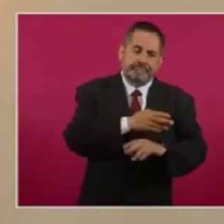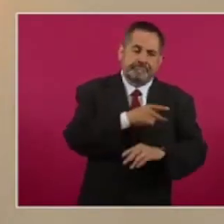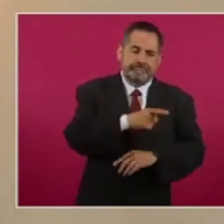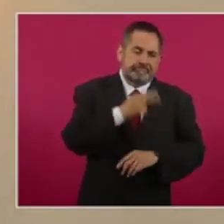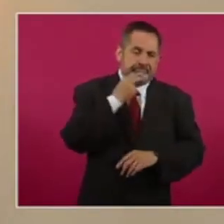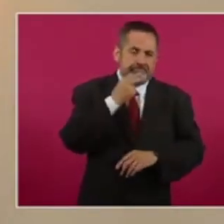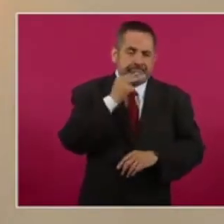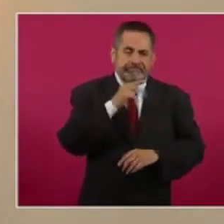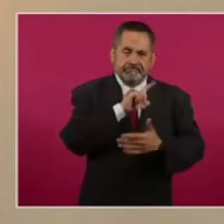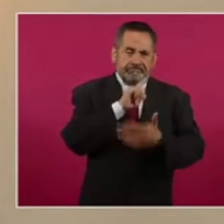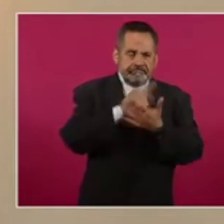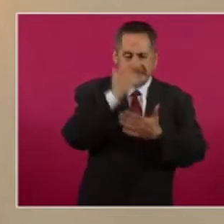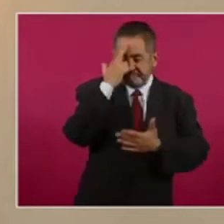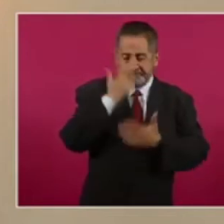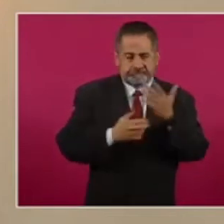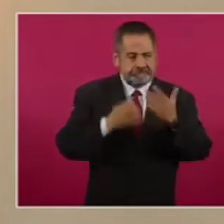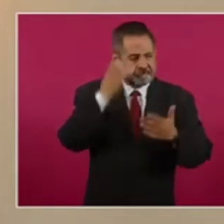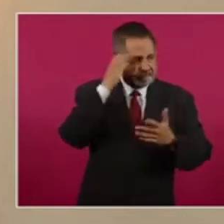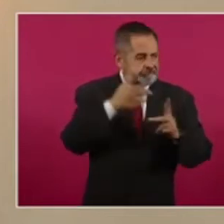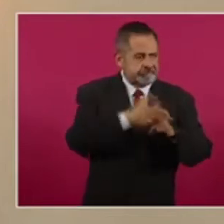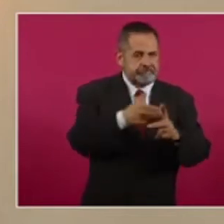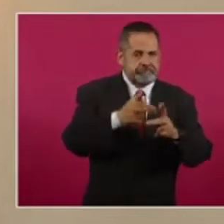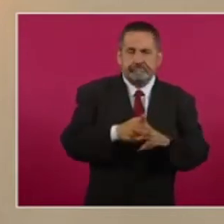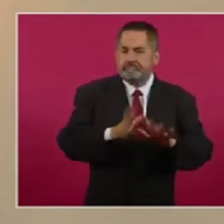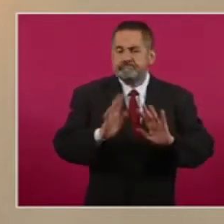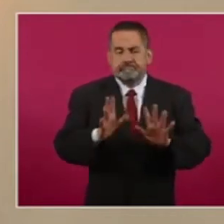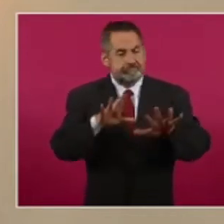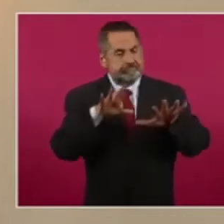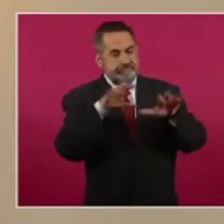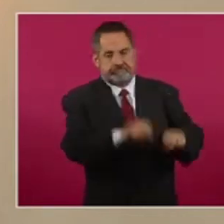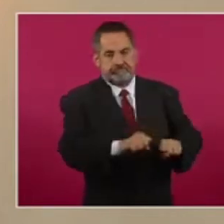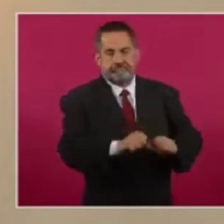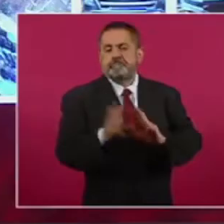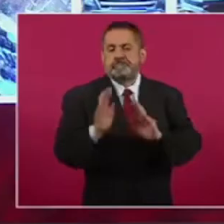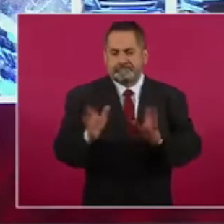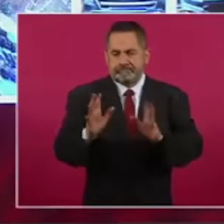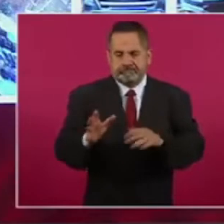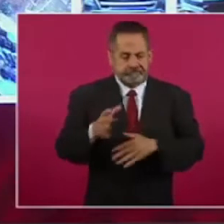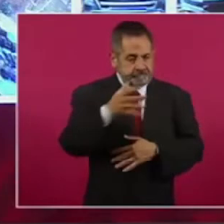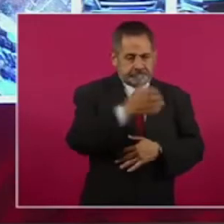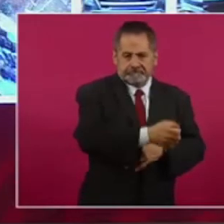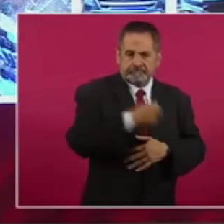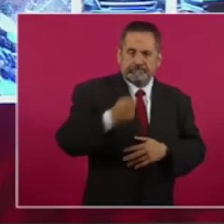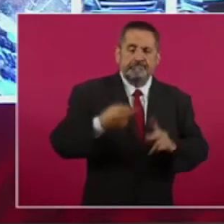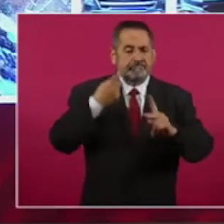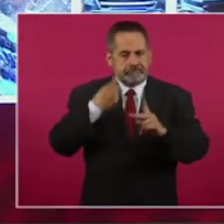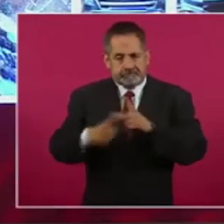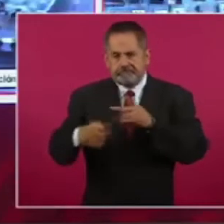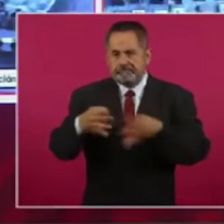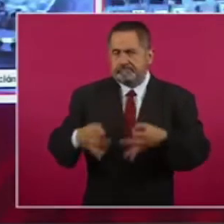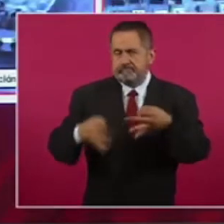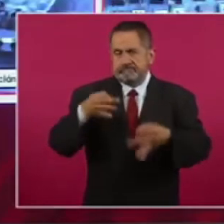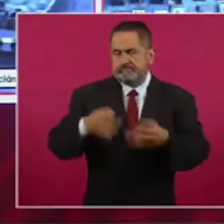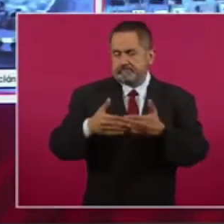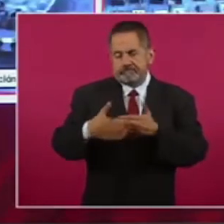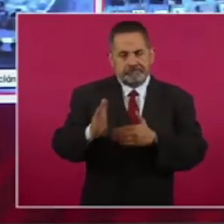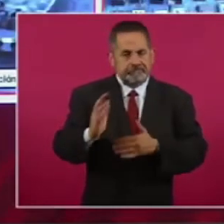en actividades de carácter criminal. Ya están detenidos y ya están vinculados también a proceso penal. Siguiente.